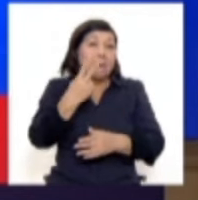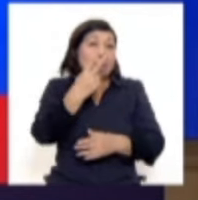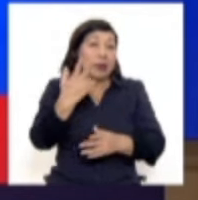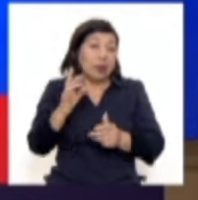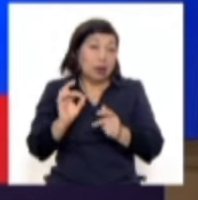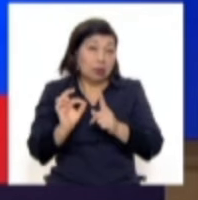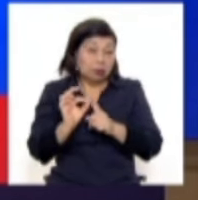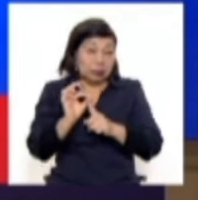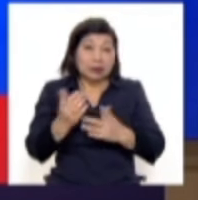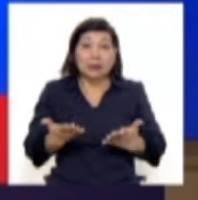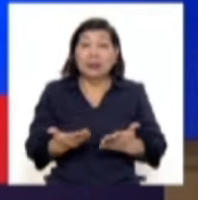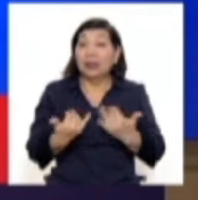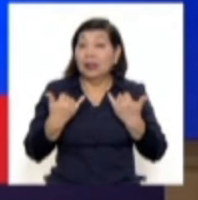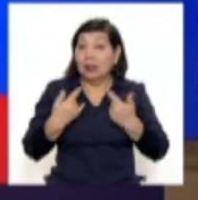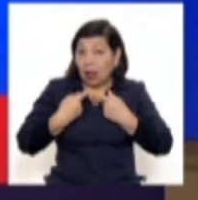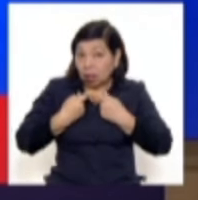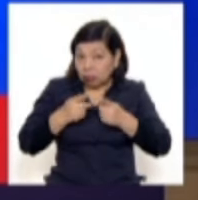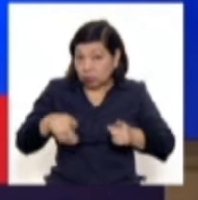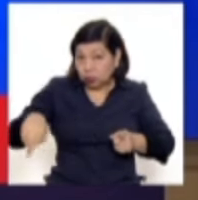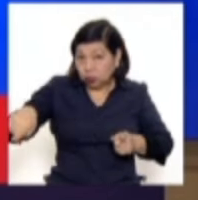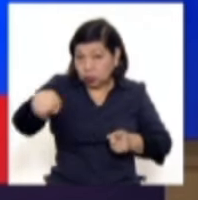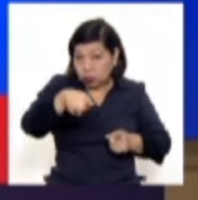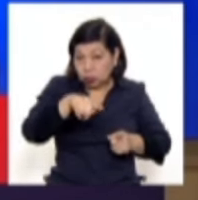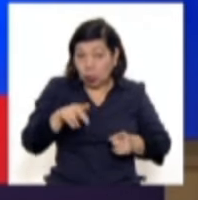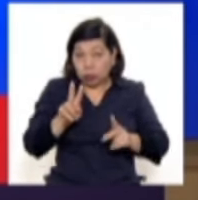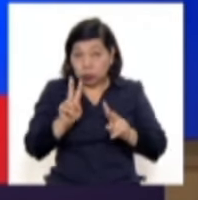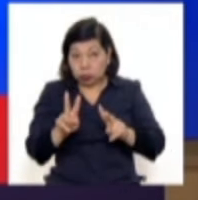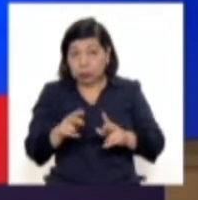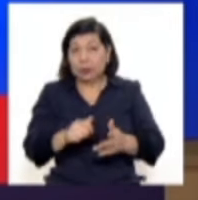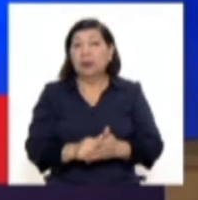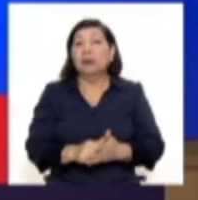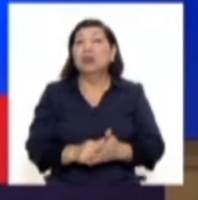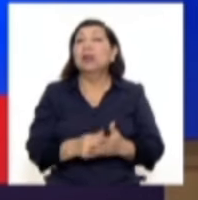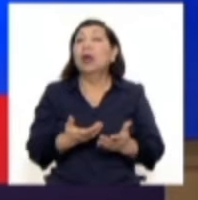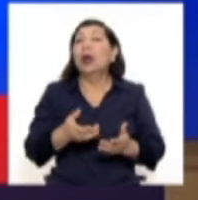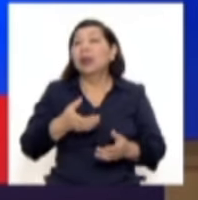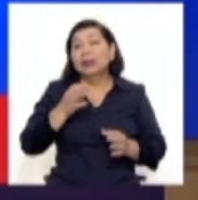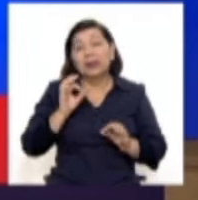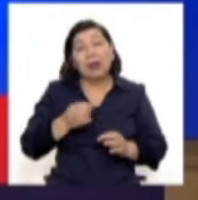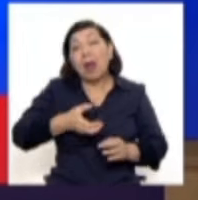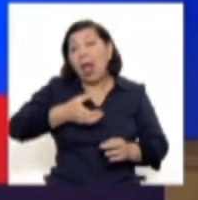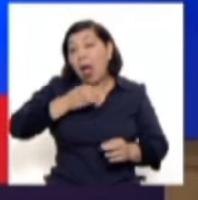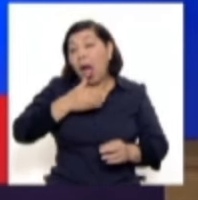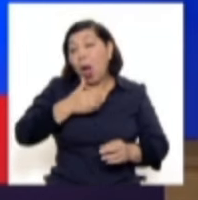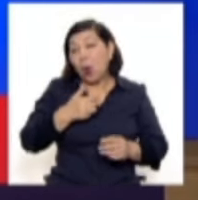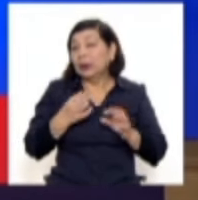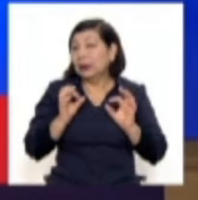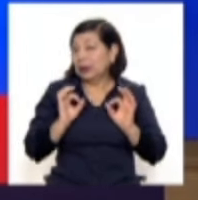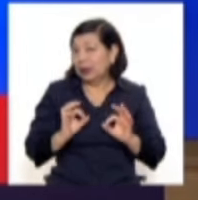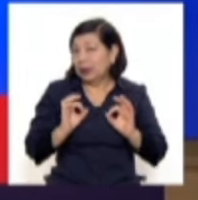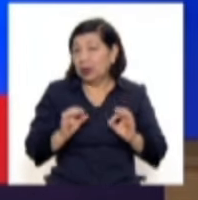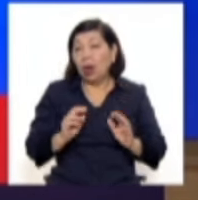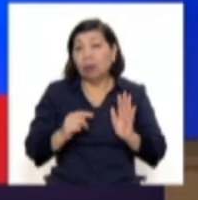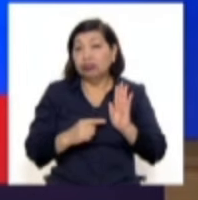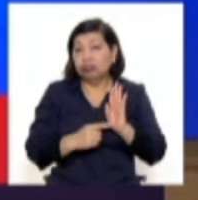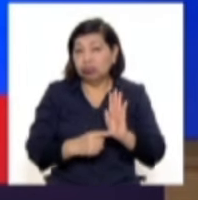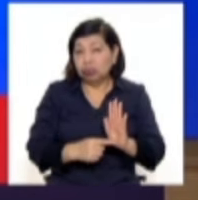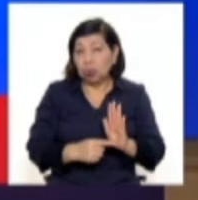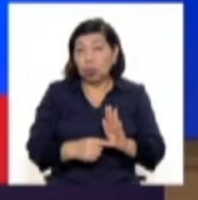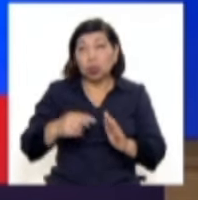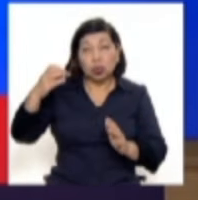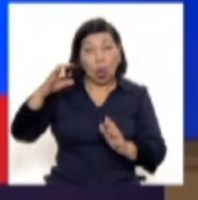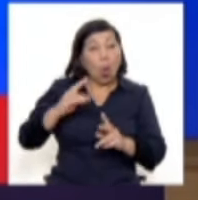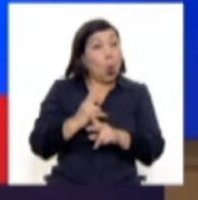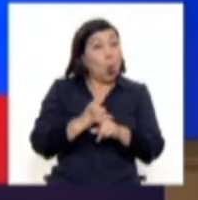23 gr ante este aviso tener en cuenta de tomar líquidos frecuentemente No exponerse a la